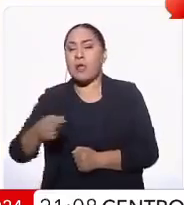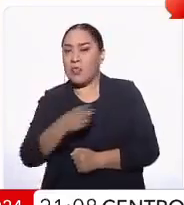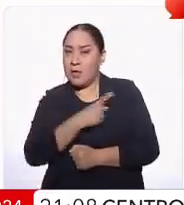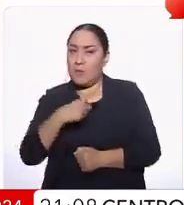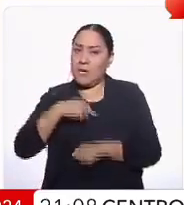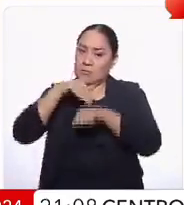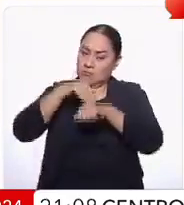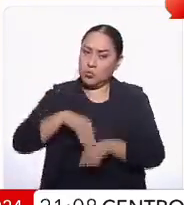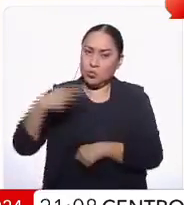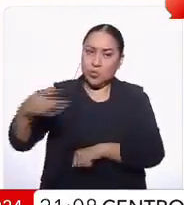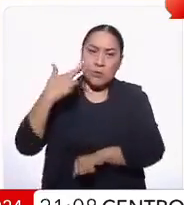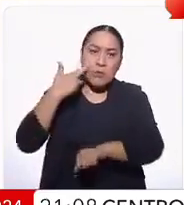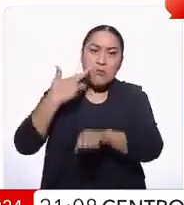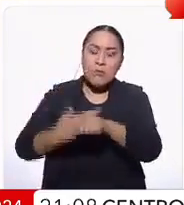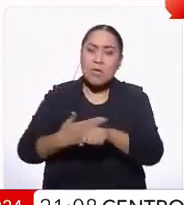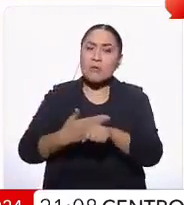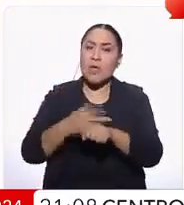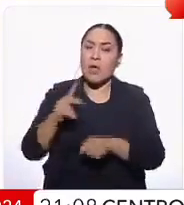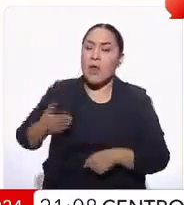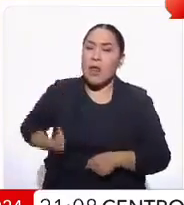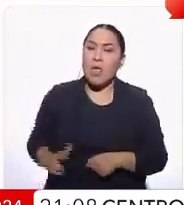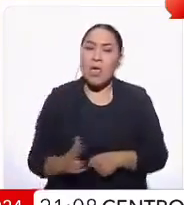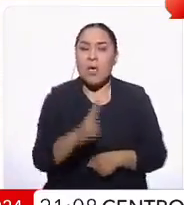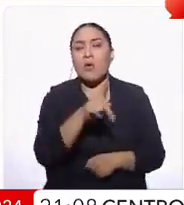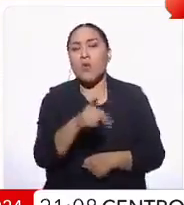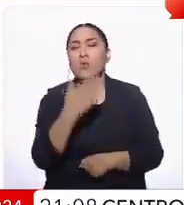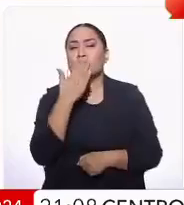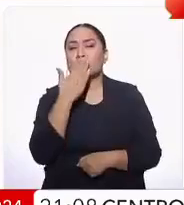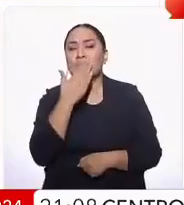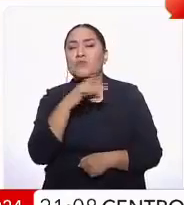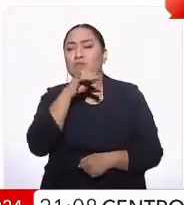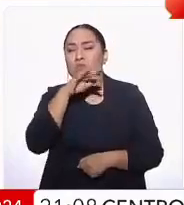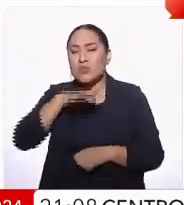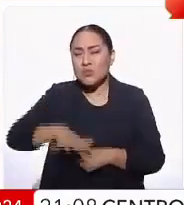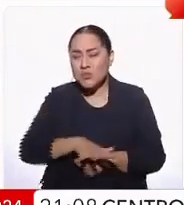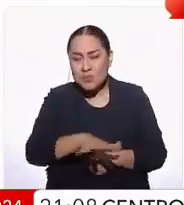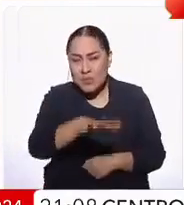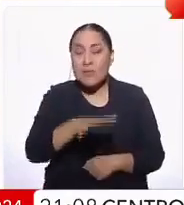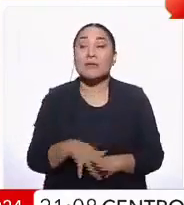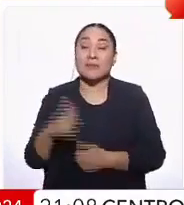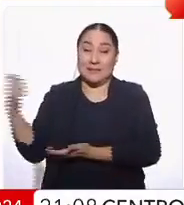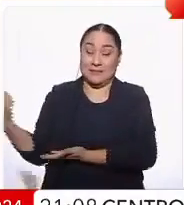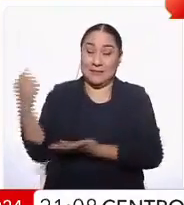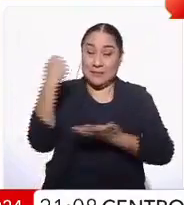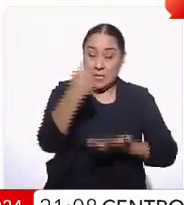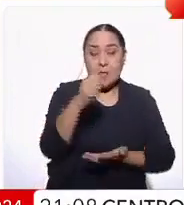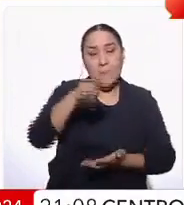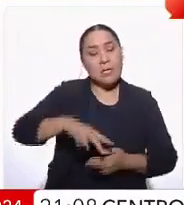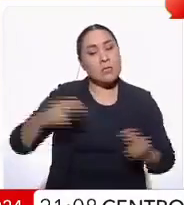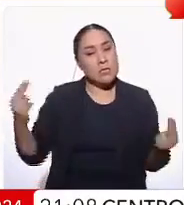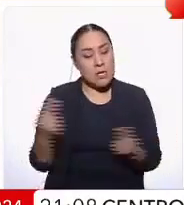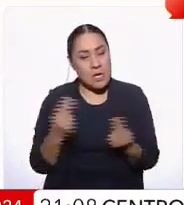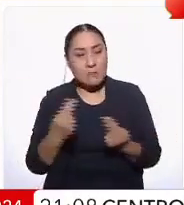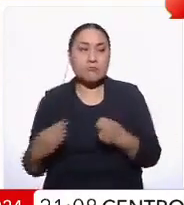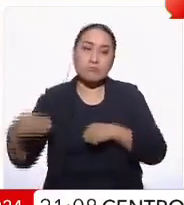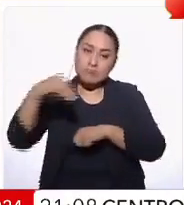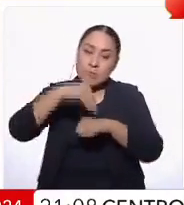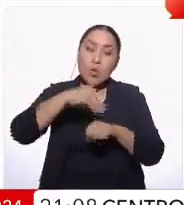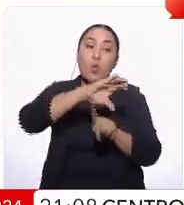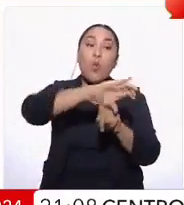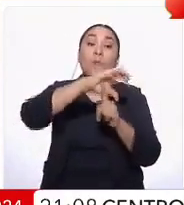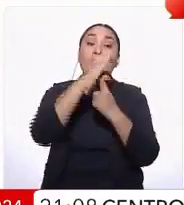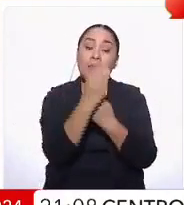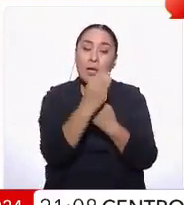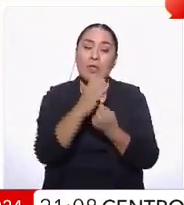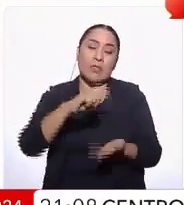cumplimiento de su responsabilidad ambiental en el río Sonora, ya que la operación del fideicomiso requiere la instalación de un comité